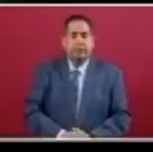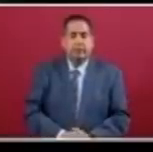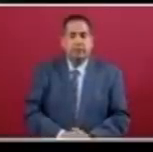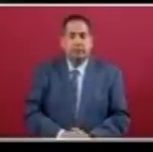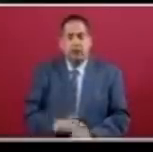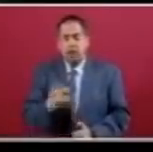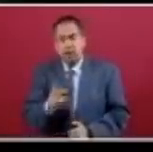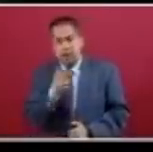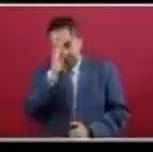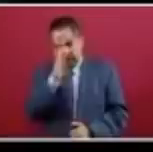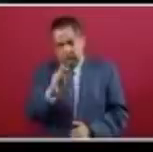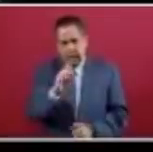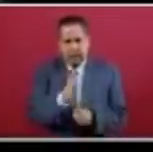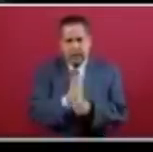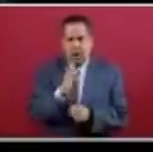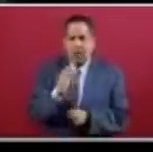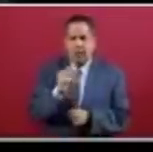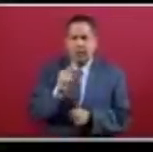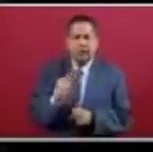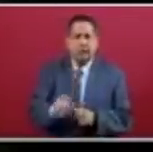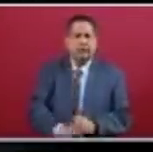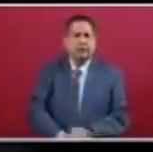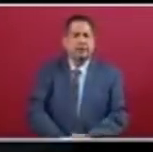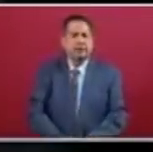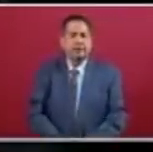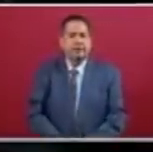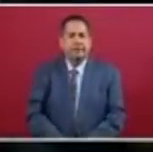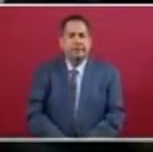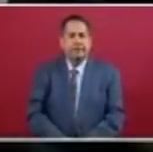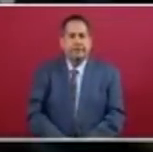Es pregunta para el licenciado.